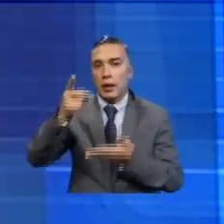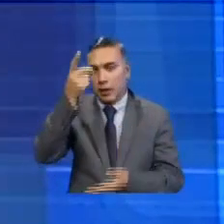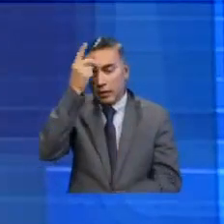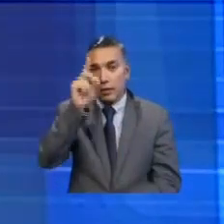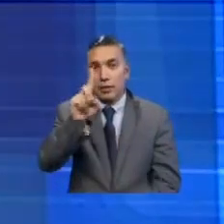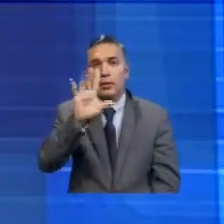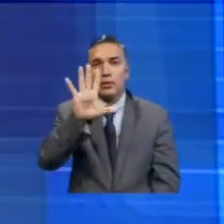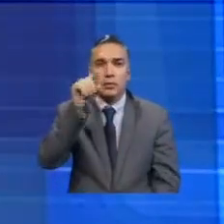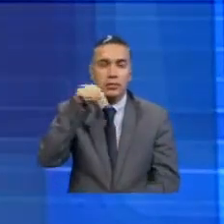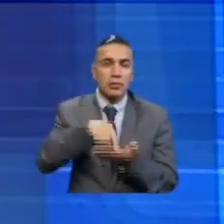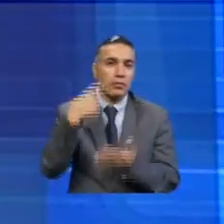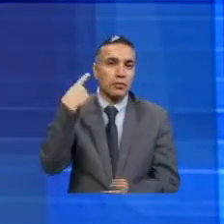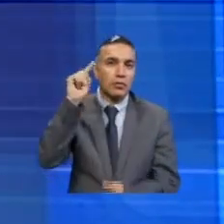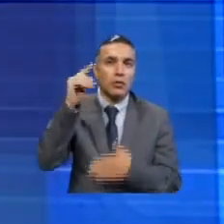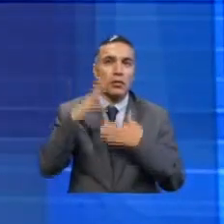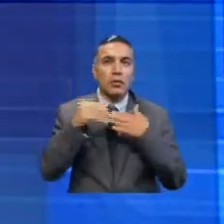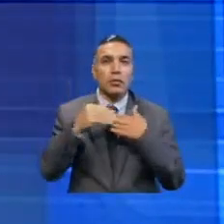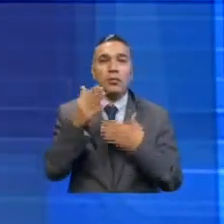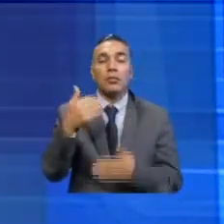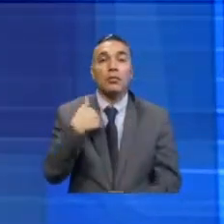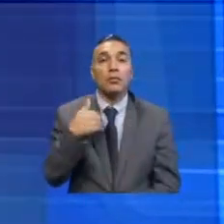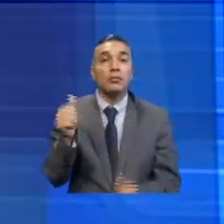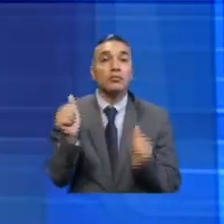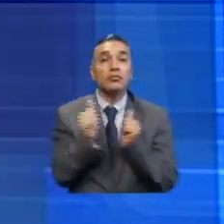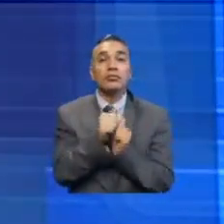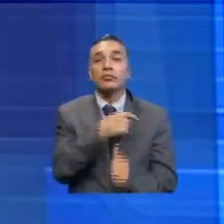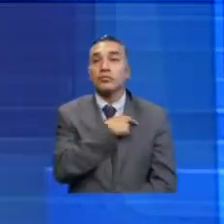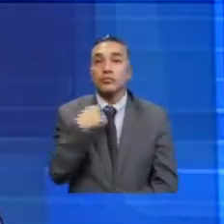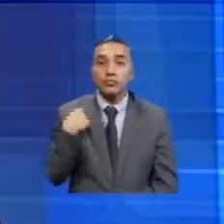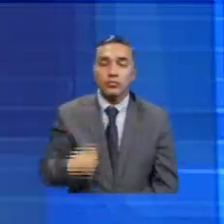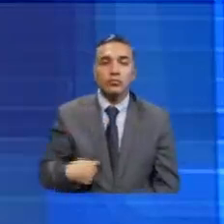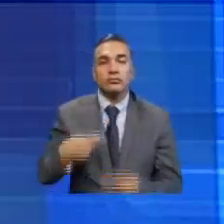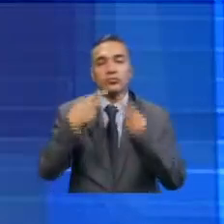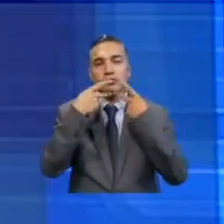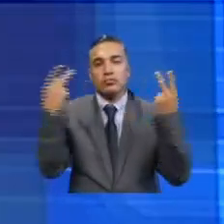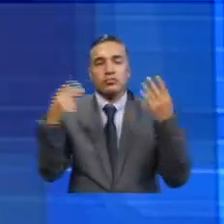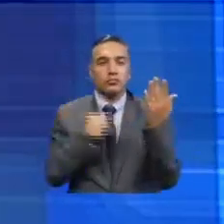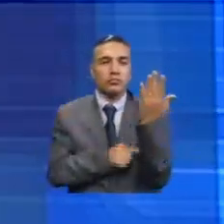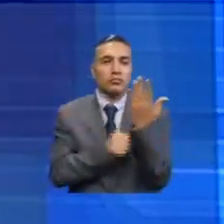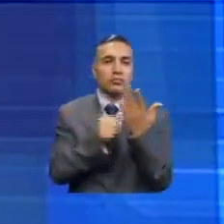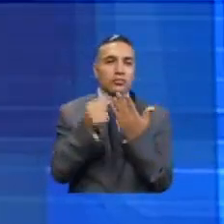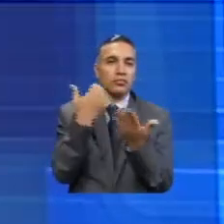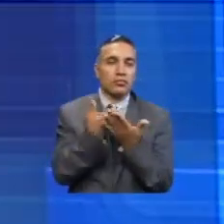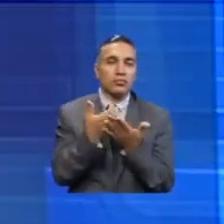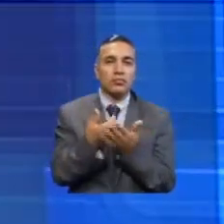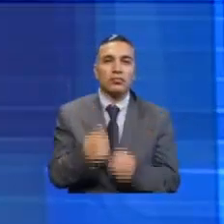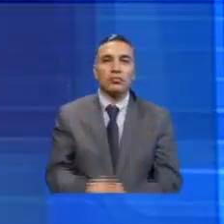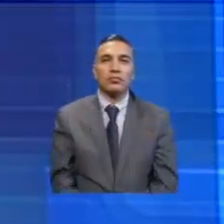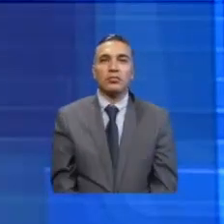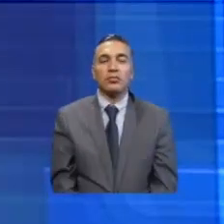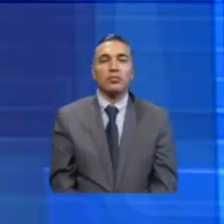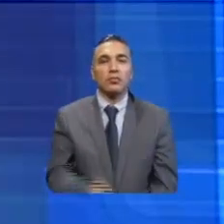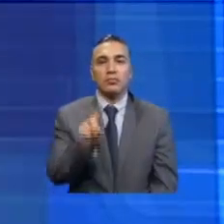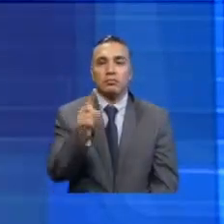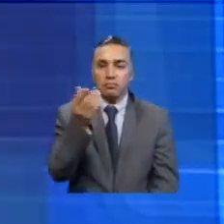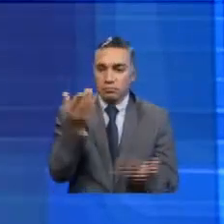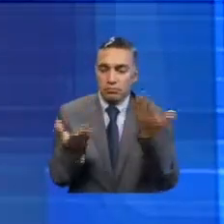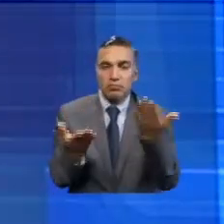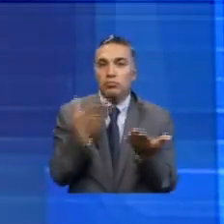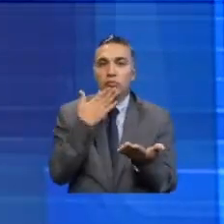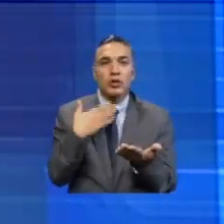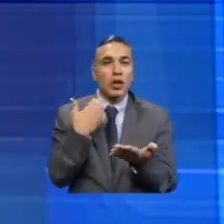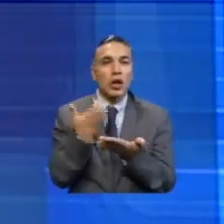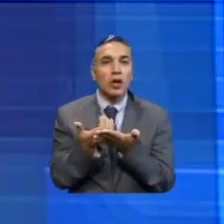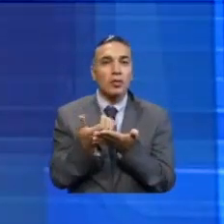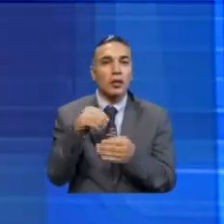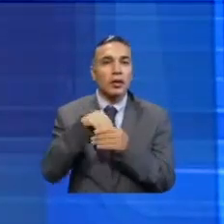de 5.000 millones de dólares que mantiene con China. Así lo anunció el ministro de Economía, Simón Cueva, quien hizo un balance de la economía